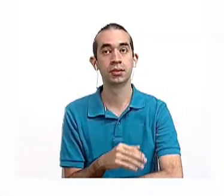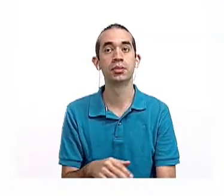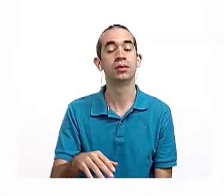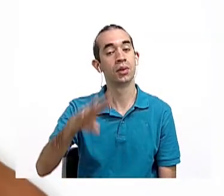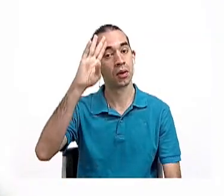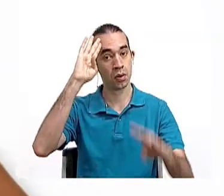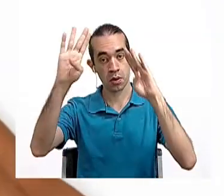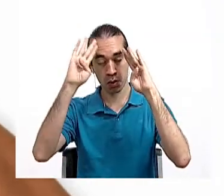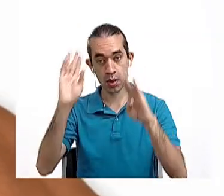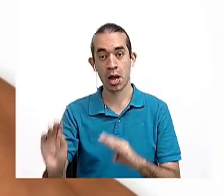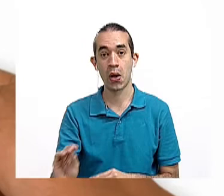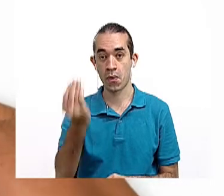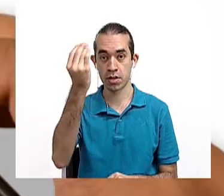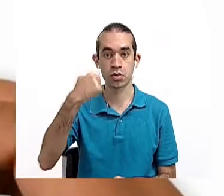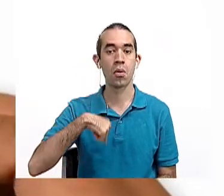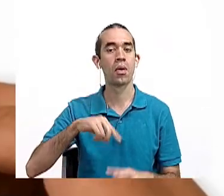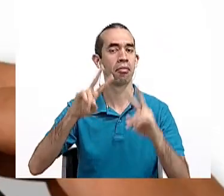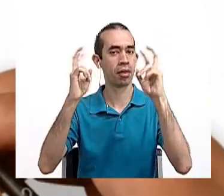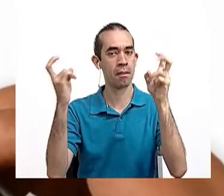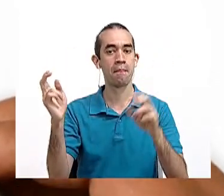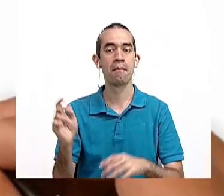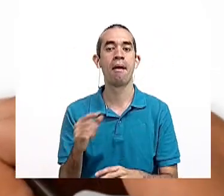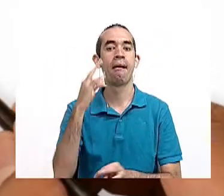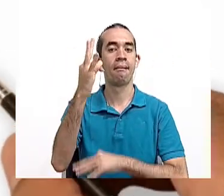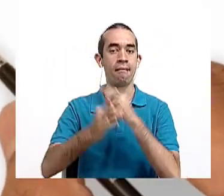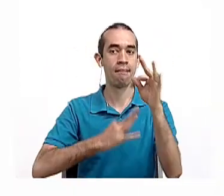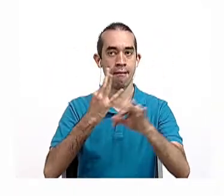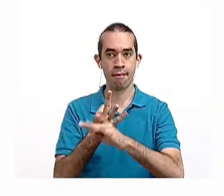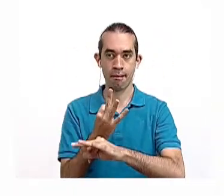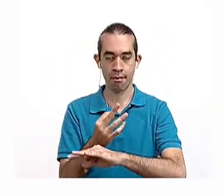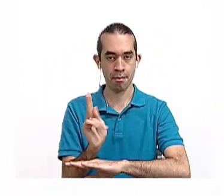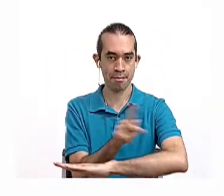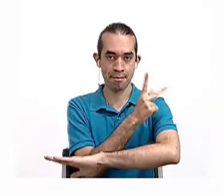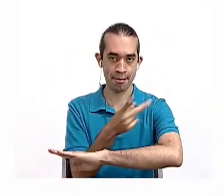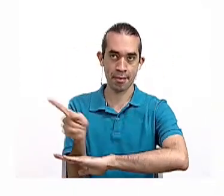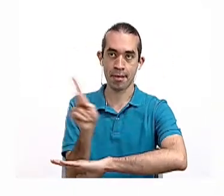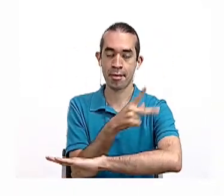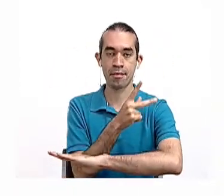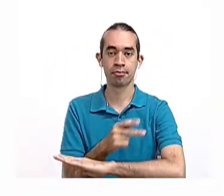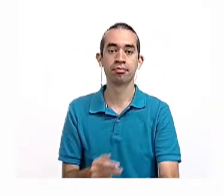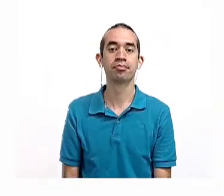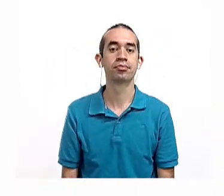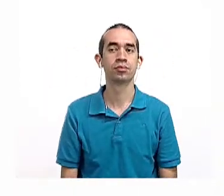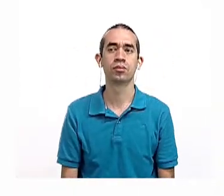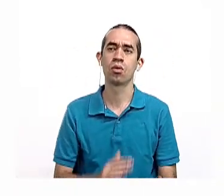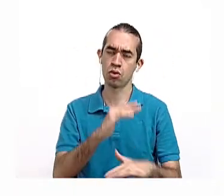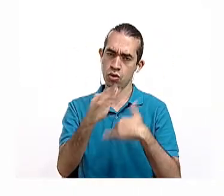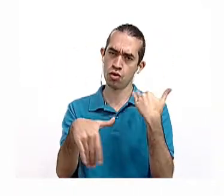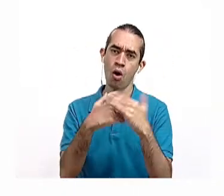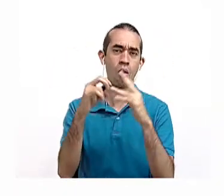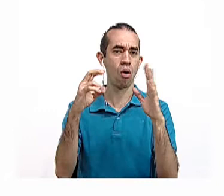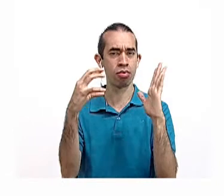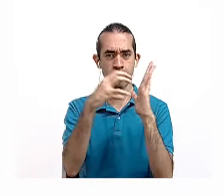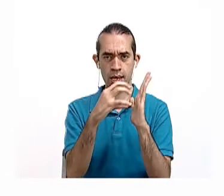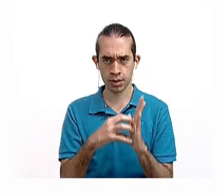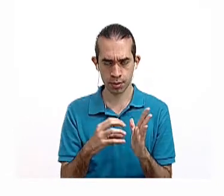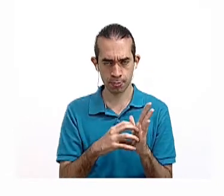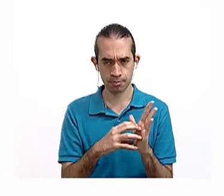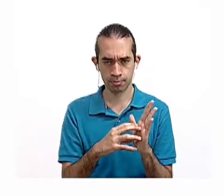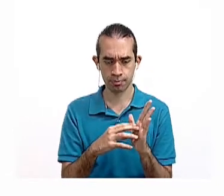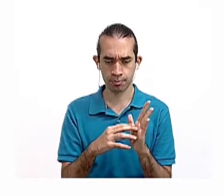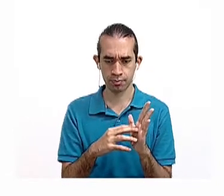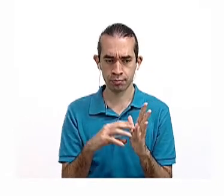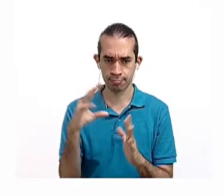Saludos jóvenes, hoy hablaremos sobre el género lírico. Este género abarca todos aquellos textos que se distinguen de